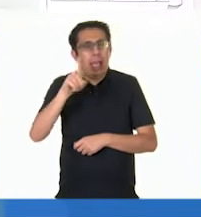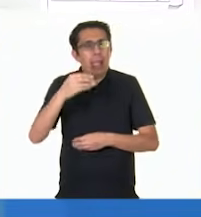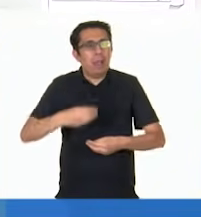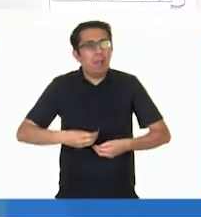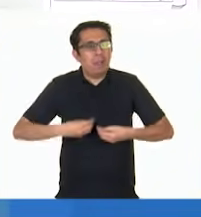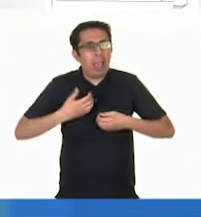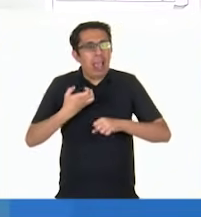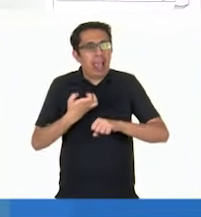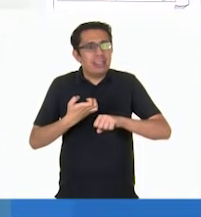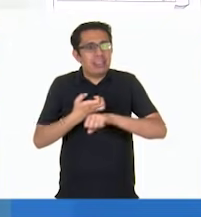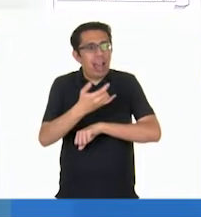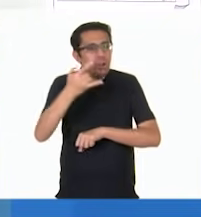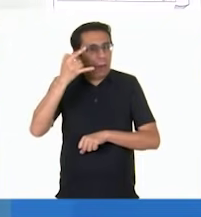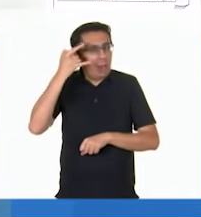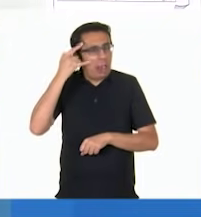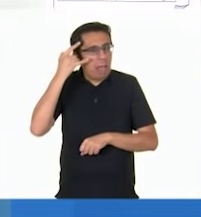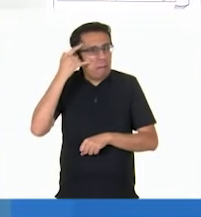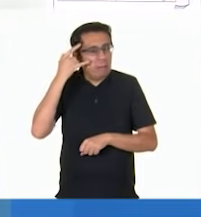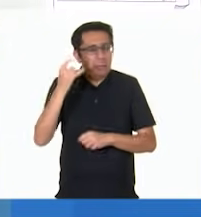¡De Campeche!